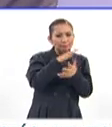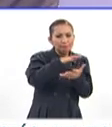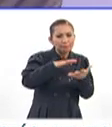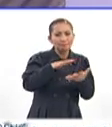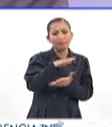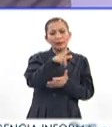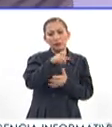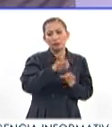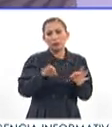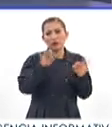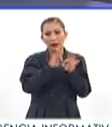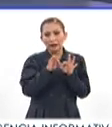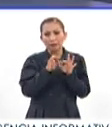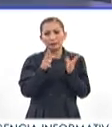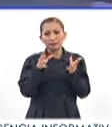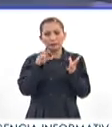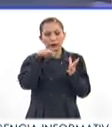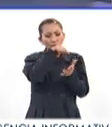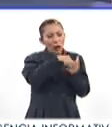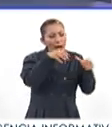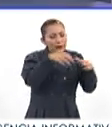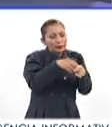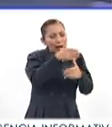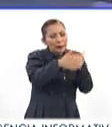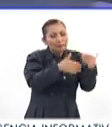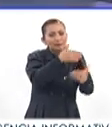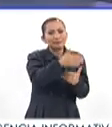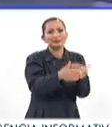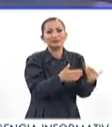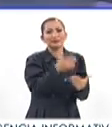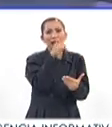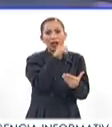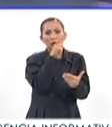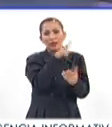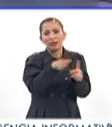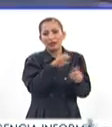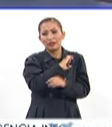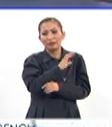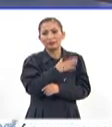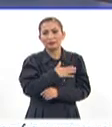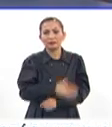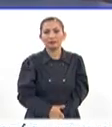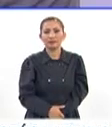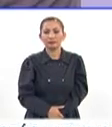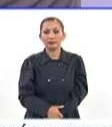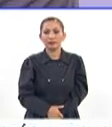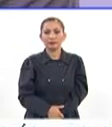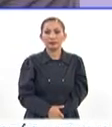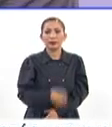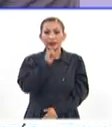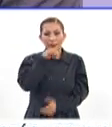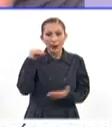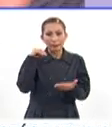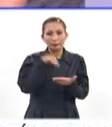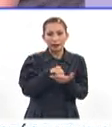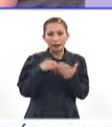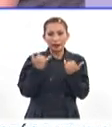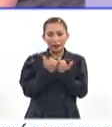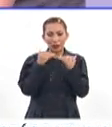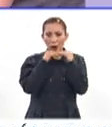tienen importantes centros de desarrollo de lenguas distintas al español y las incluyen en la